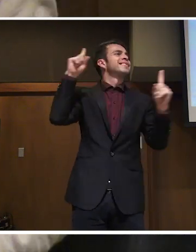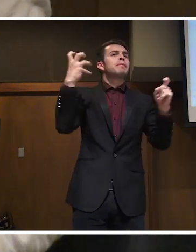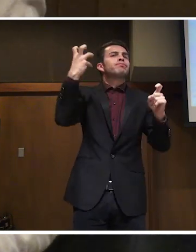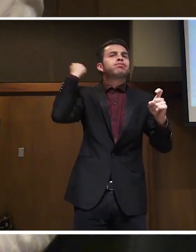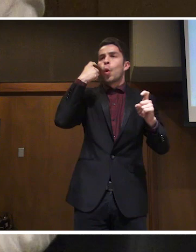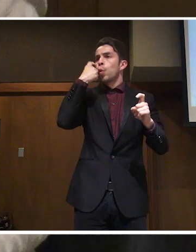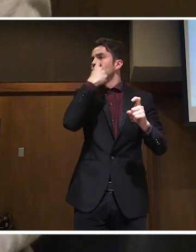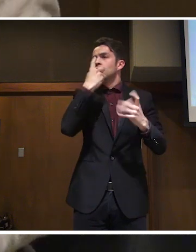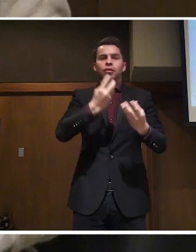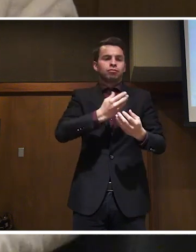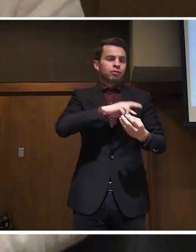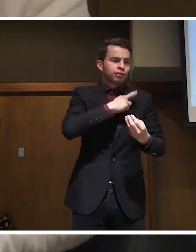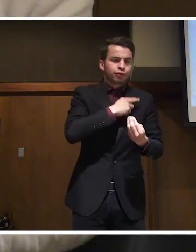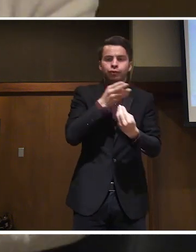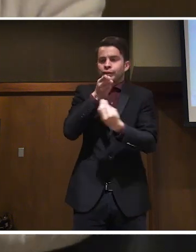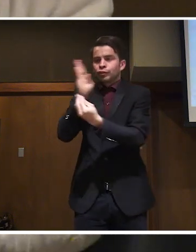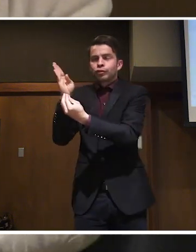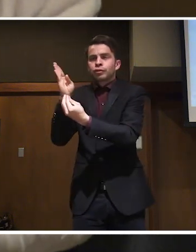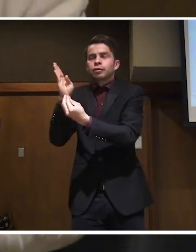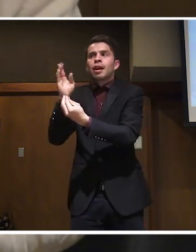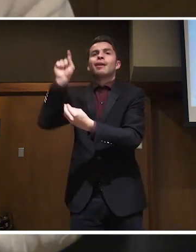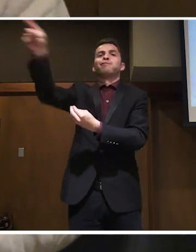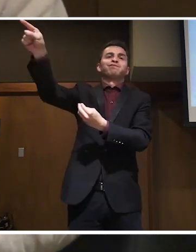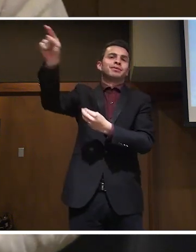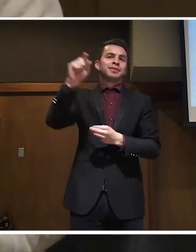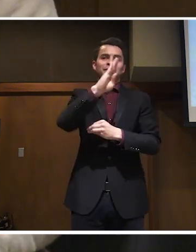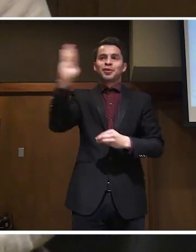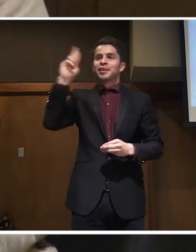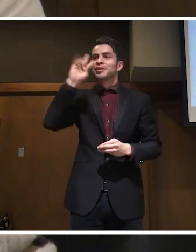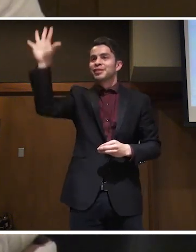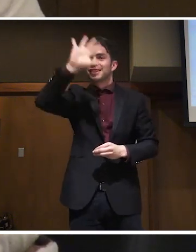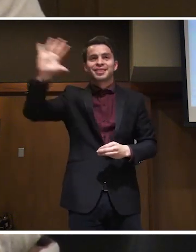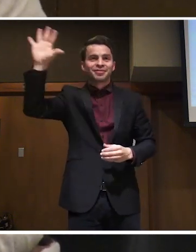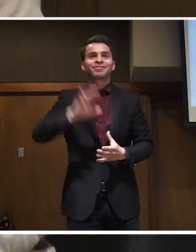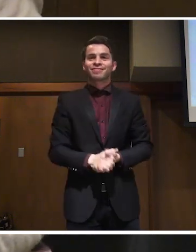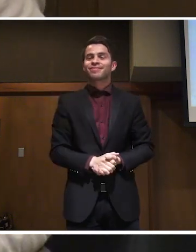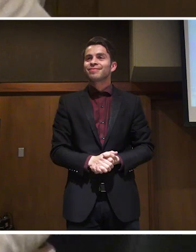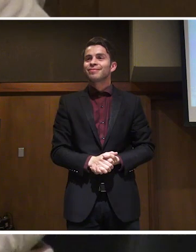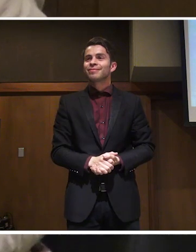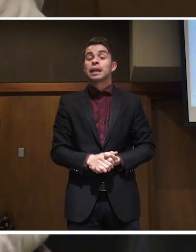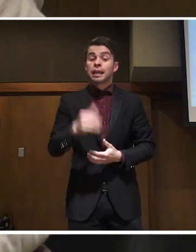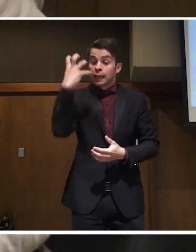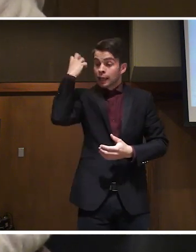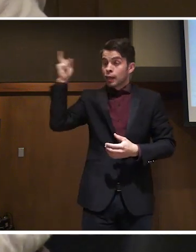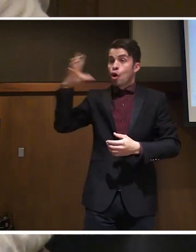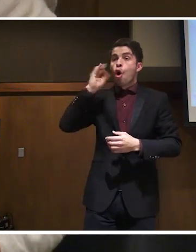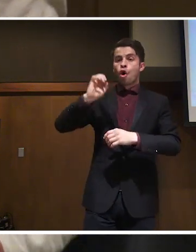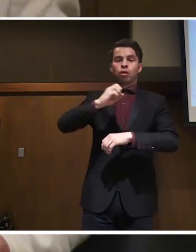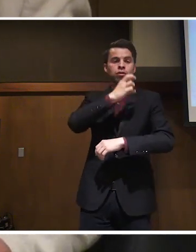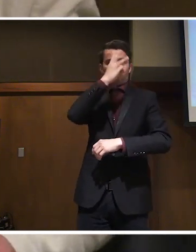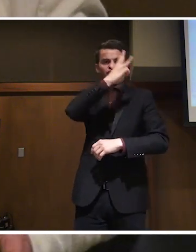en 1861, con el decreto de desamortización de bienes de manos muertas del general Mosquera,